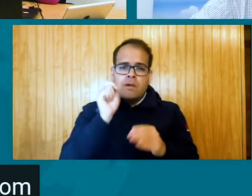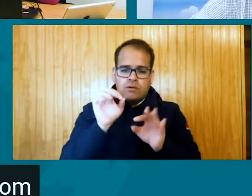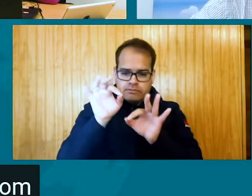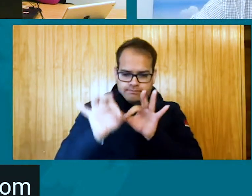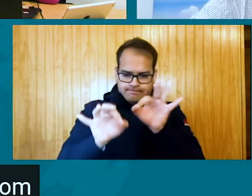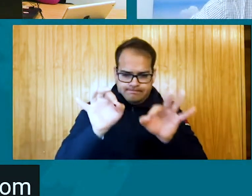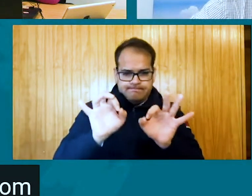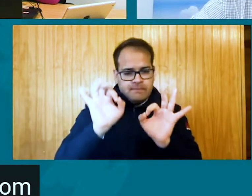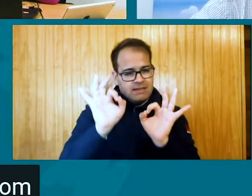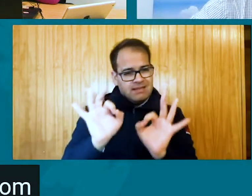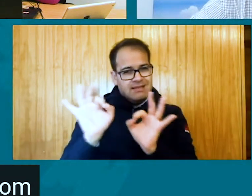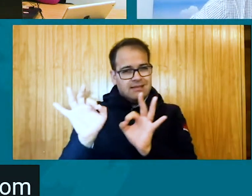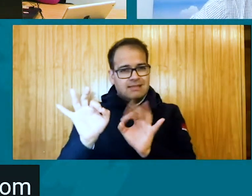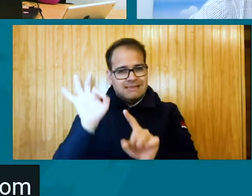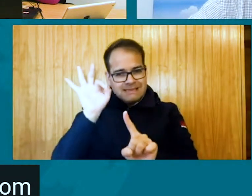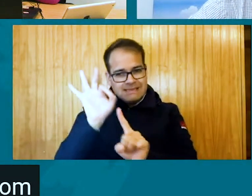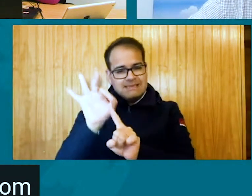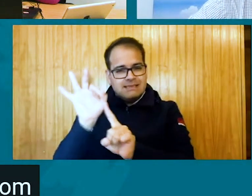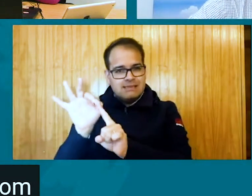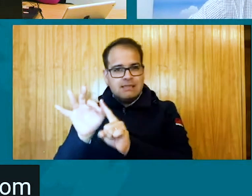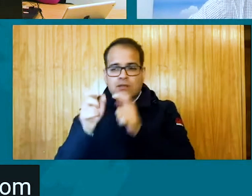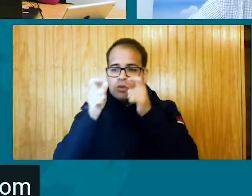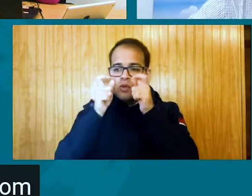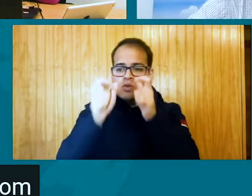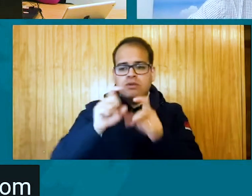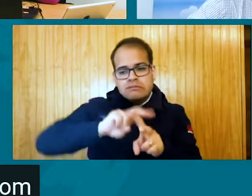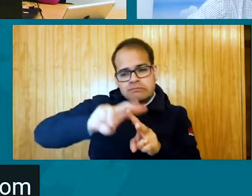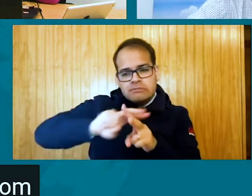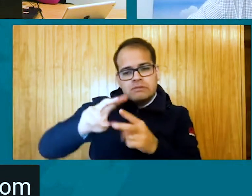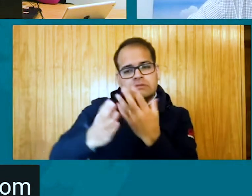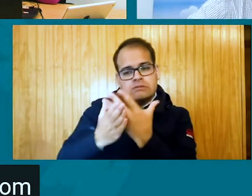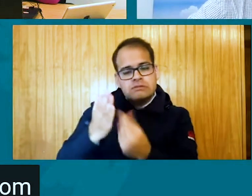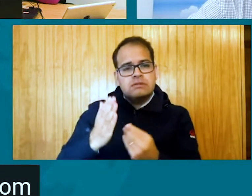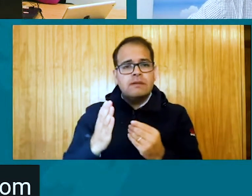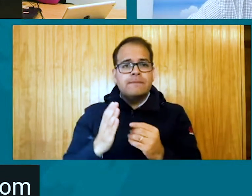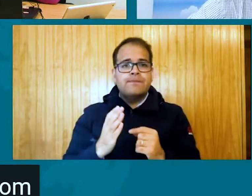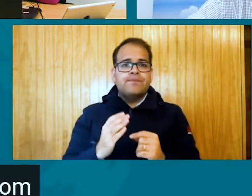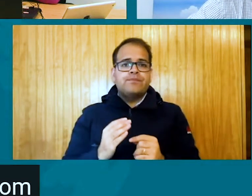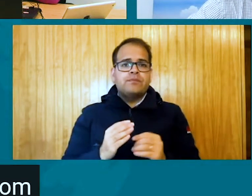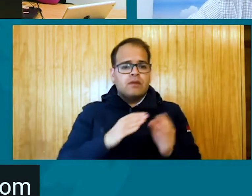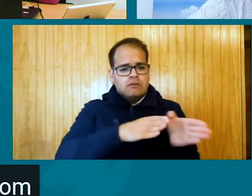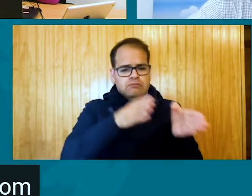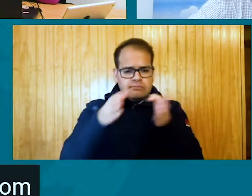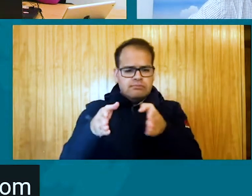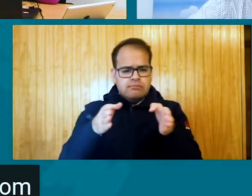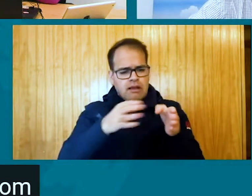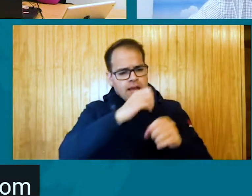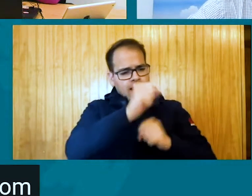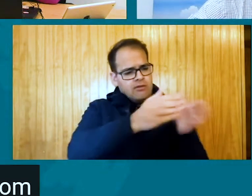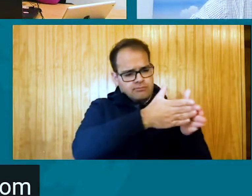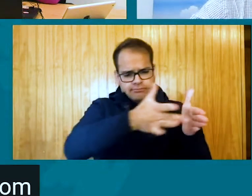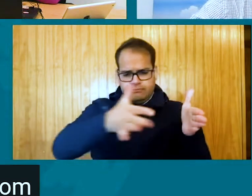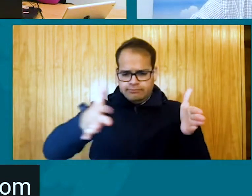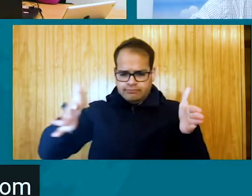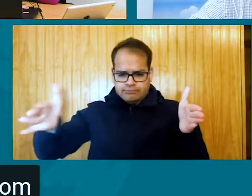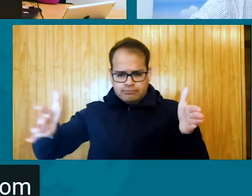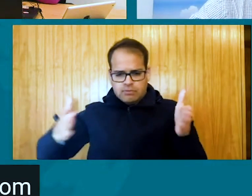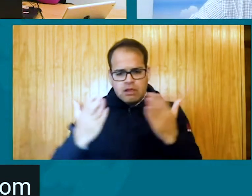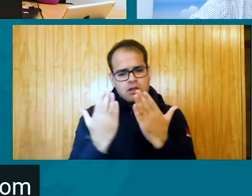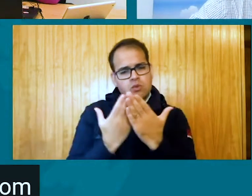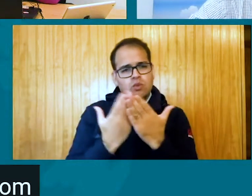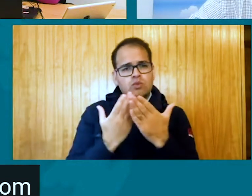detalle de resolución. La época en que se hace el estudio da lo mismo, porque ellos se cuelgan